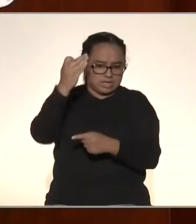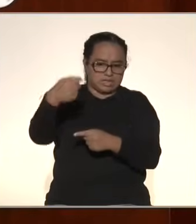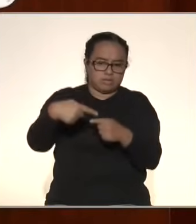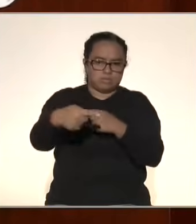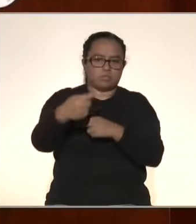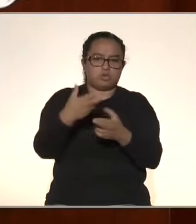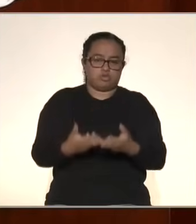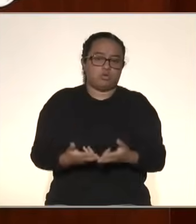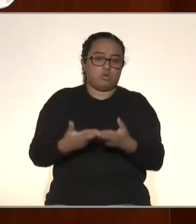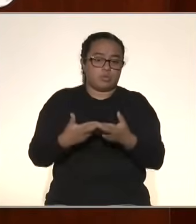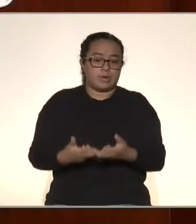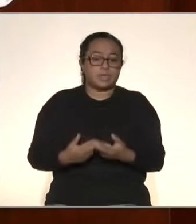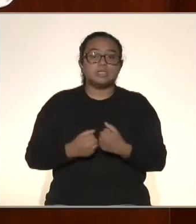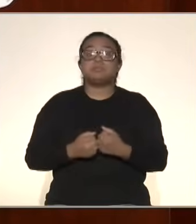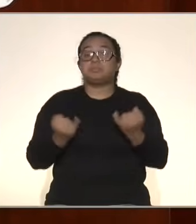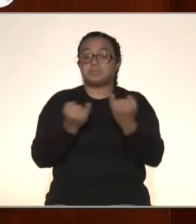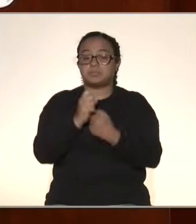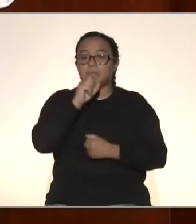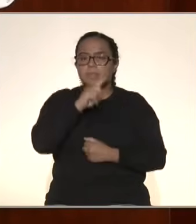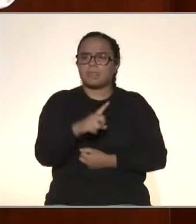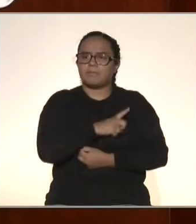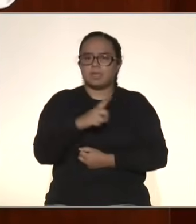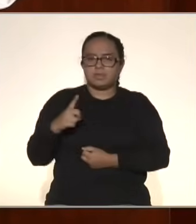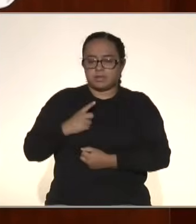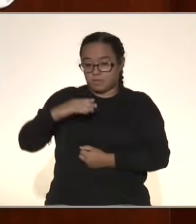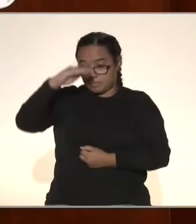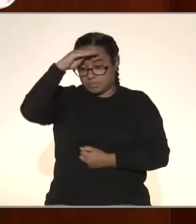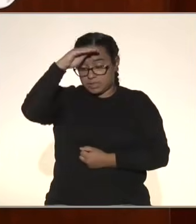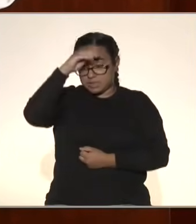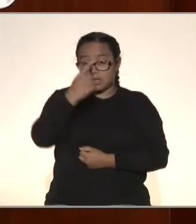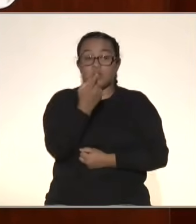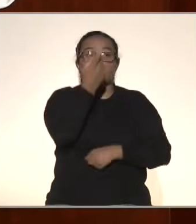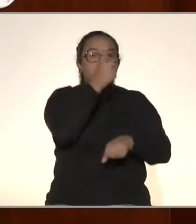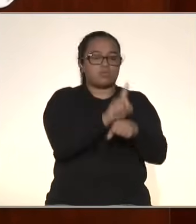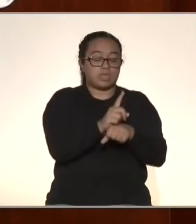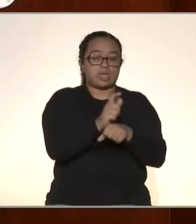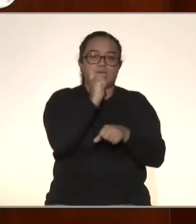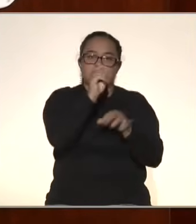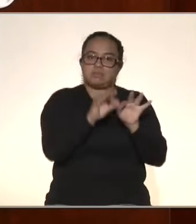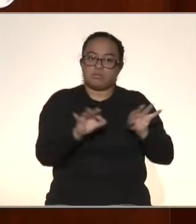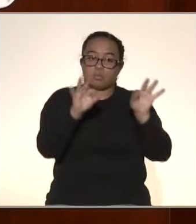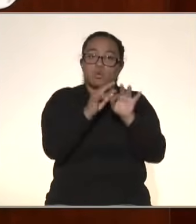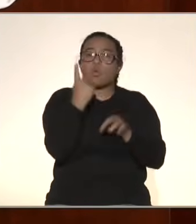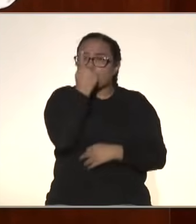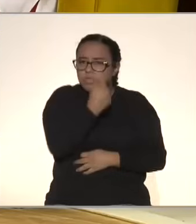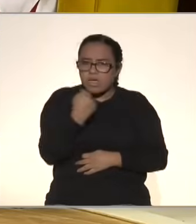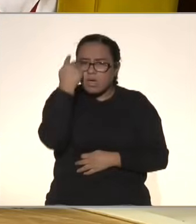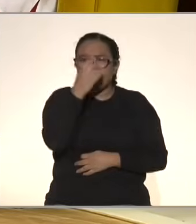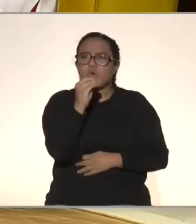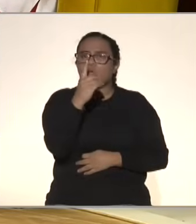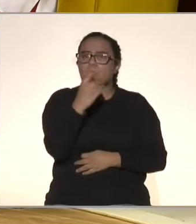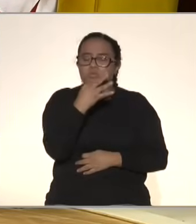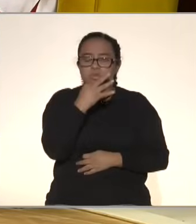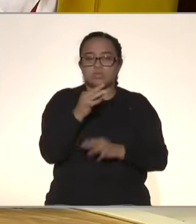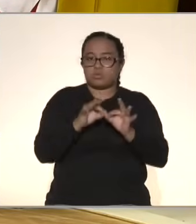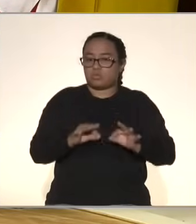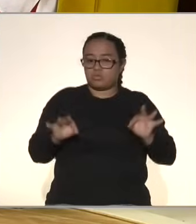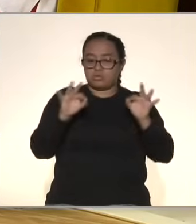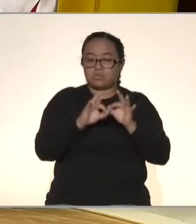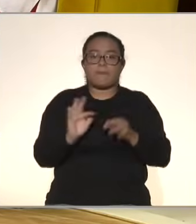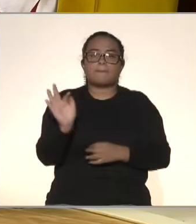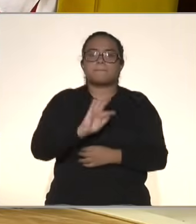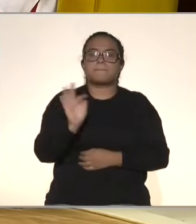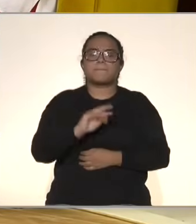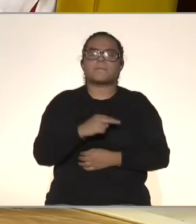Claro. ¿Sí? Y obviamente también asumir que cada día cuenta, cada hora, cada minuto cuenta. Claro. Si nosotros